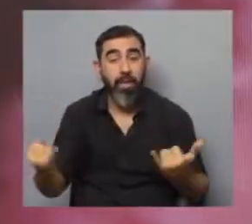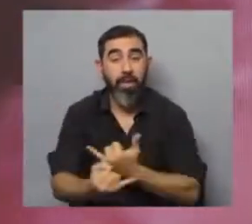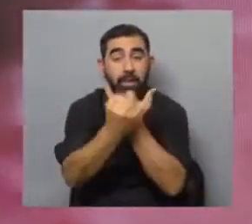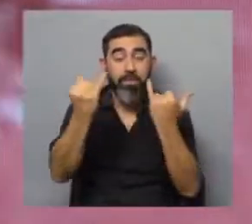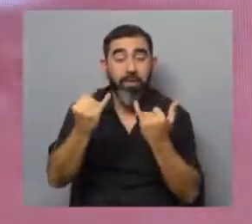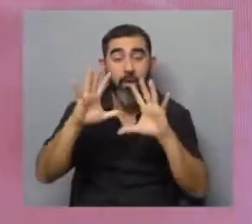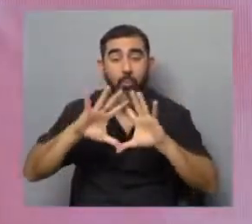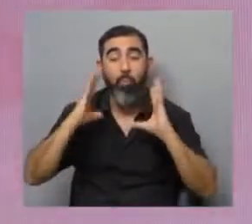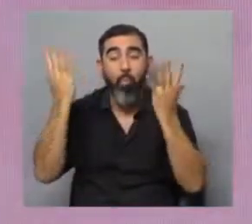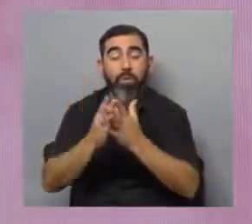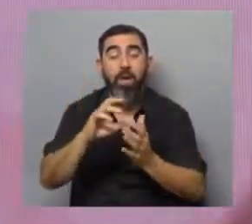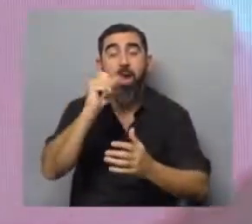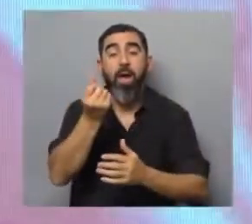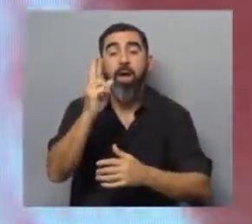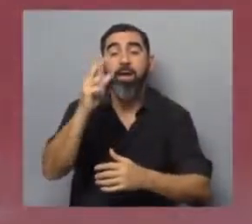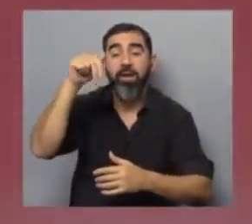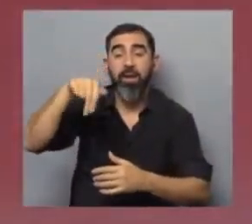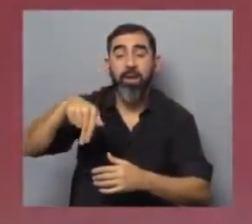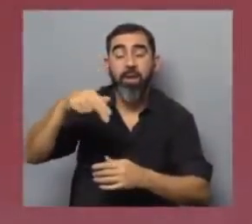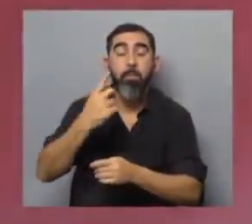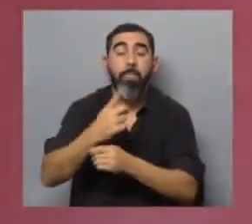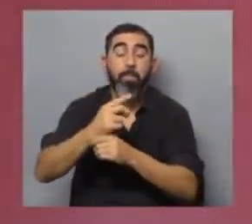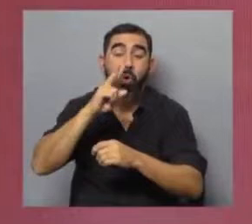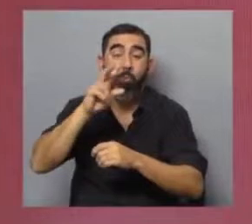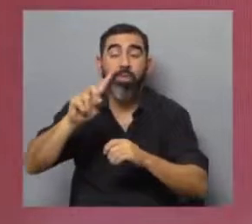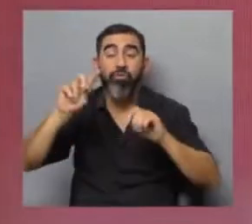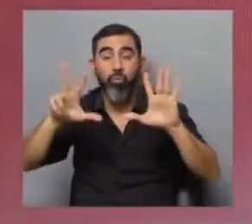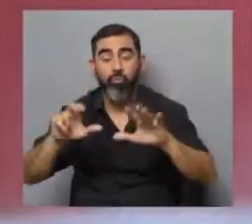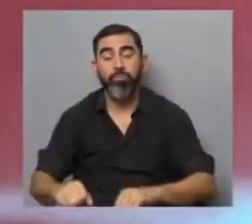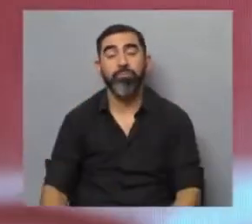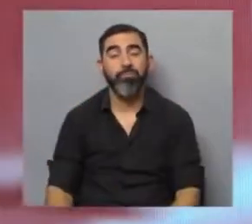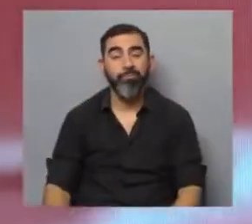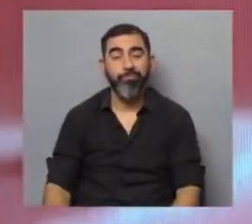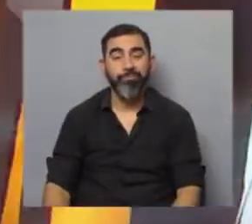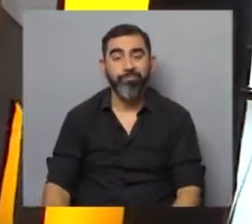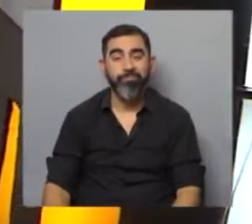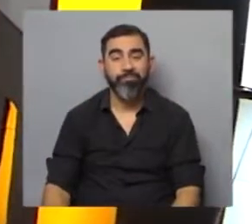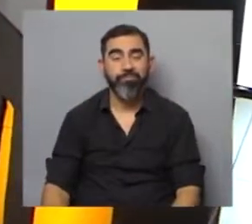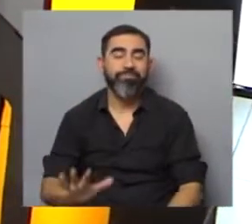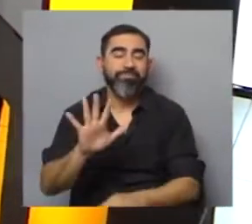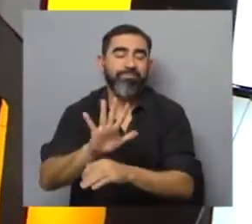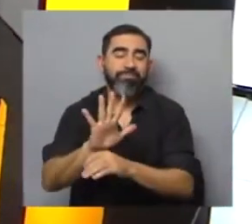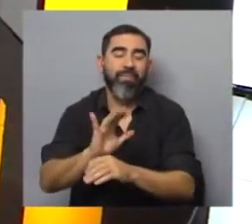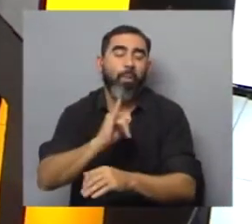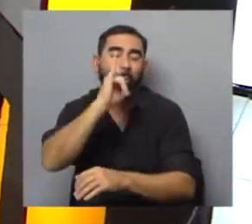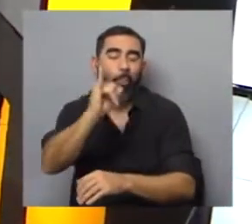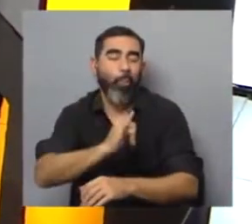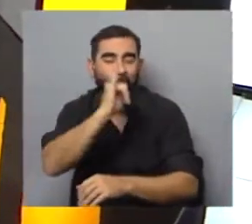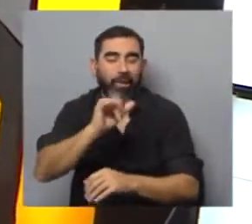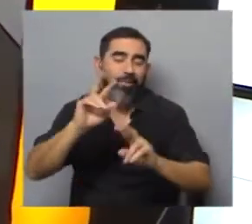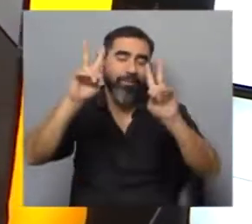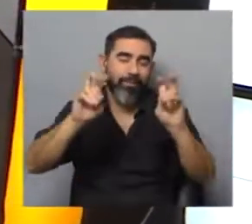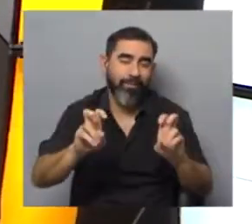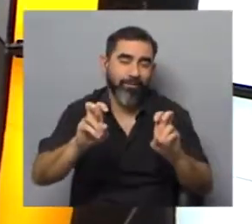2018 iba a ser el primer Día Internacional del ARN. Entonces, más allá de lo anecdótico,